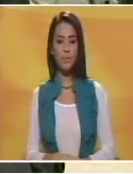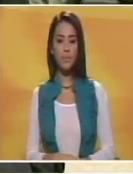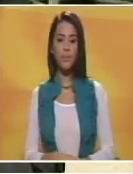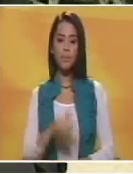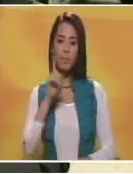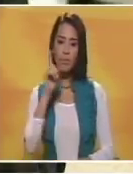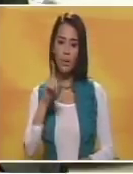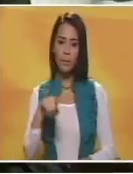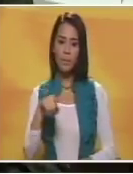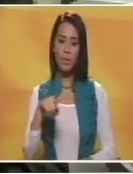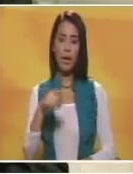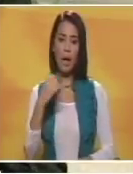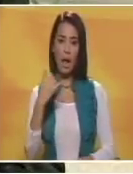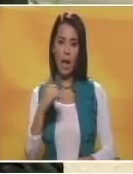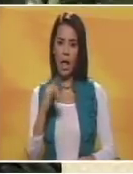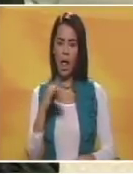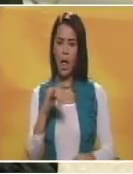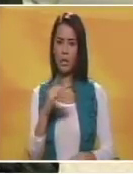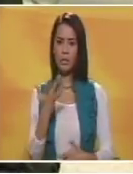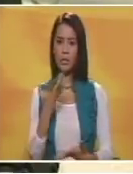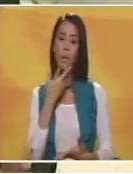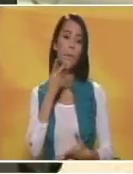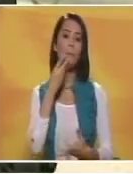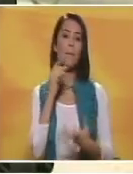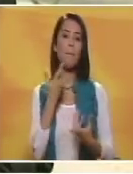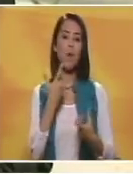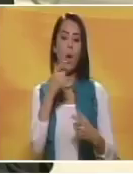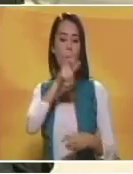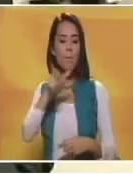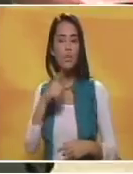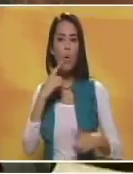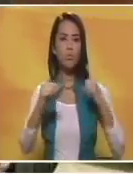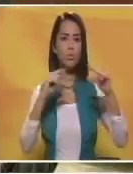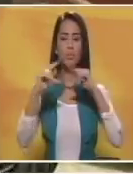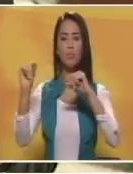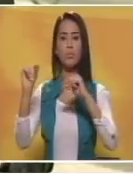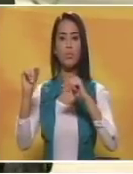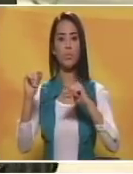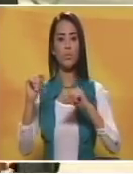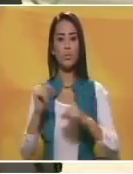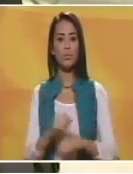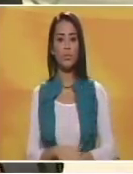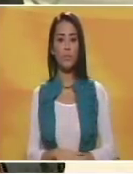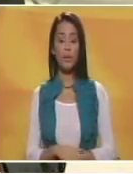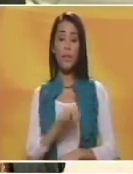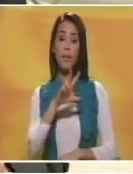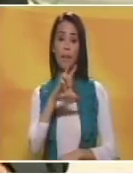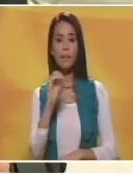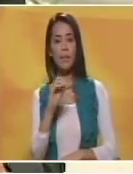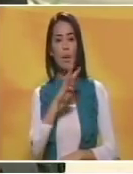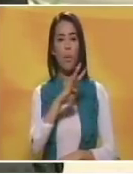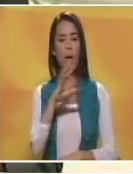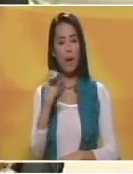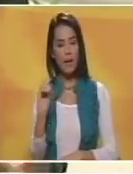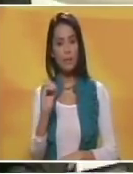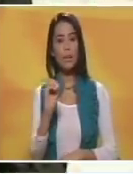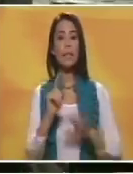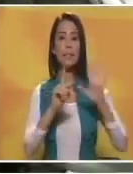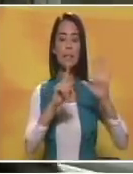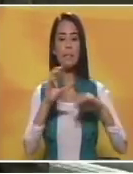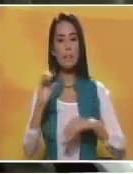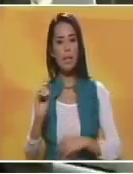también notorias deserciones en muchas facultades, que está por el orden del 30, 40, 60 y